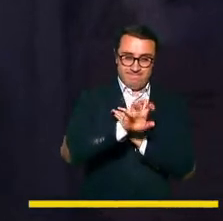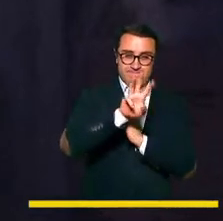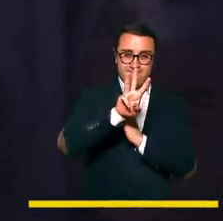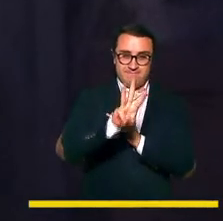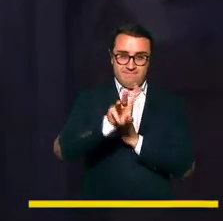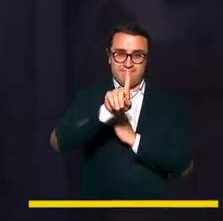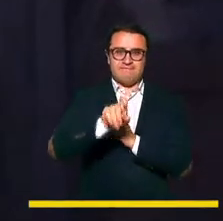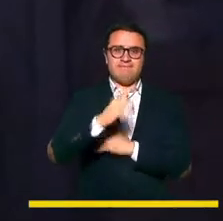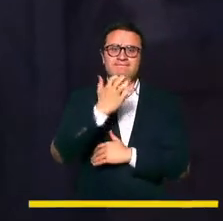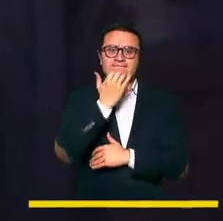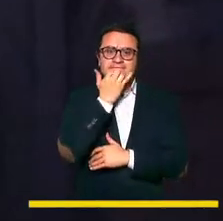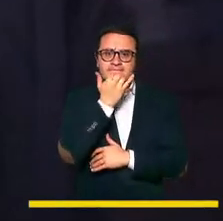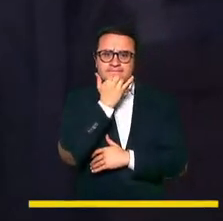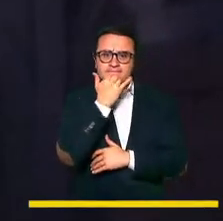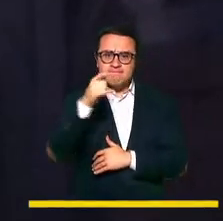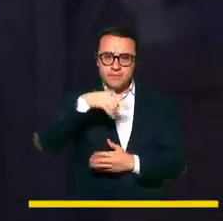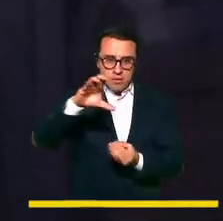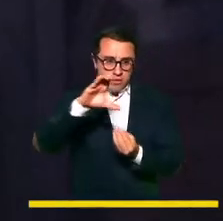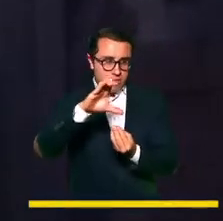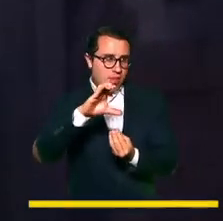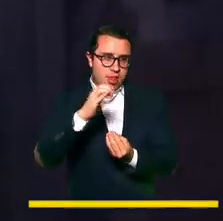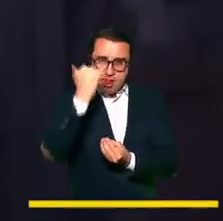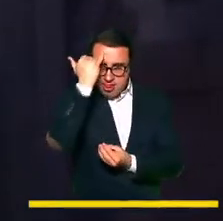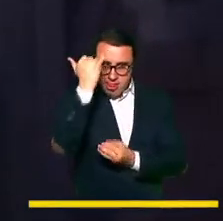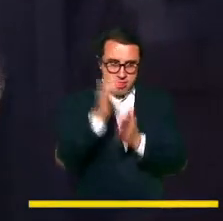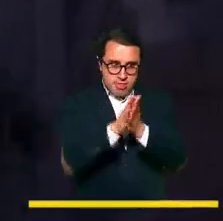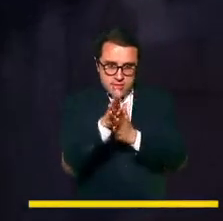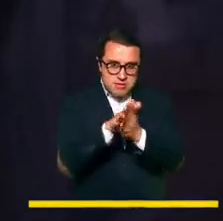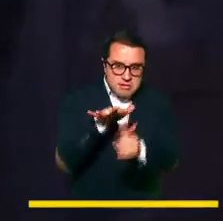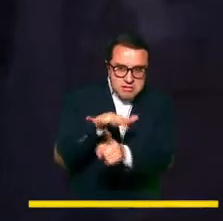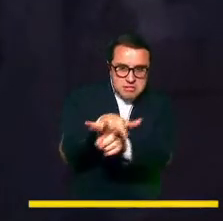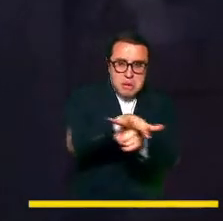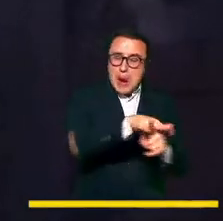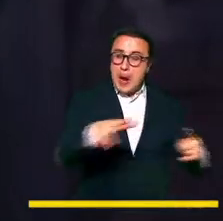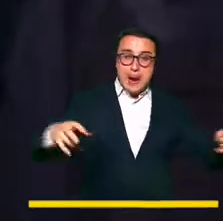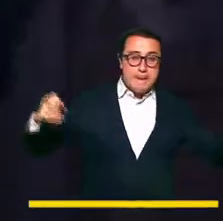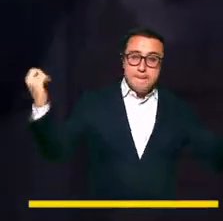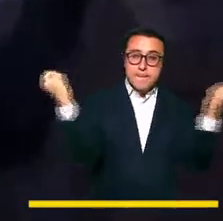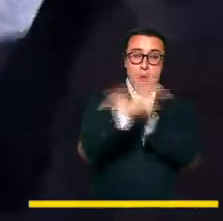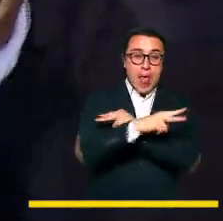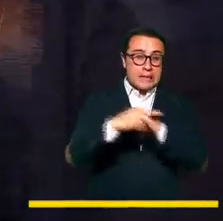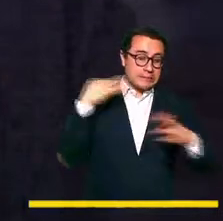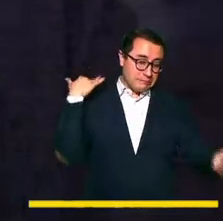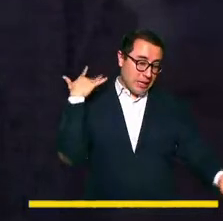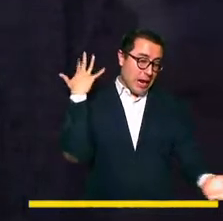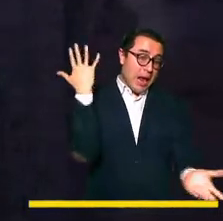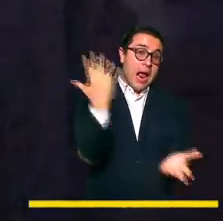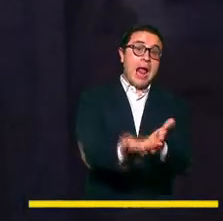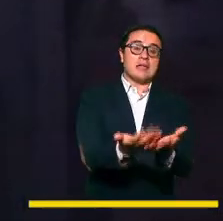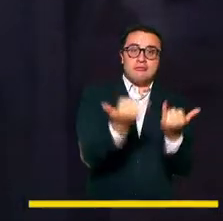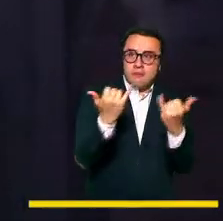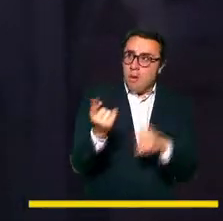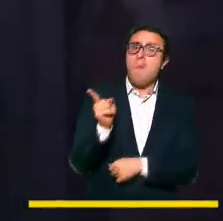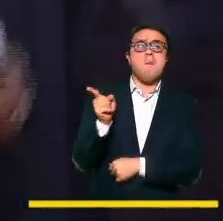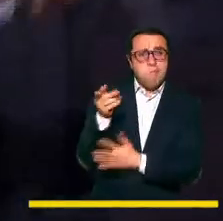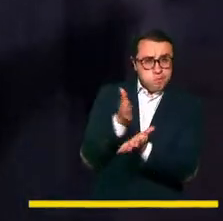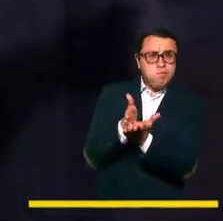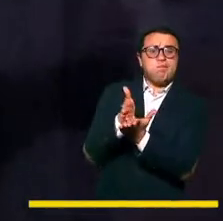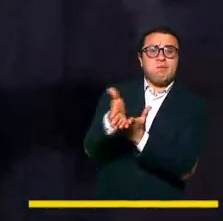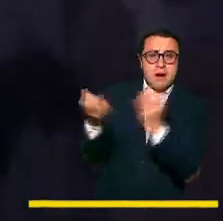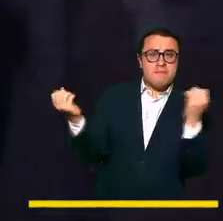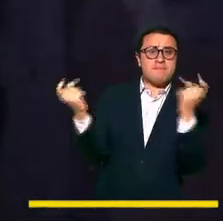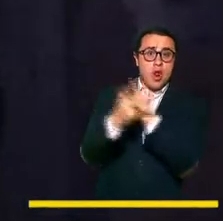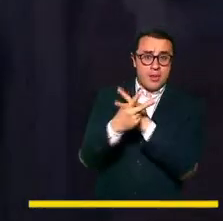desataron la violencia en Colombia. Y no terminó esa violencia, todavía no ha terminado la violencia. Comenzó